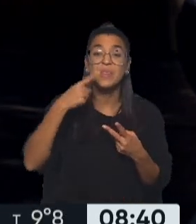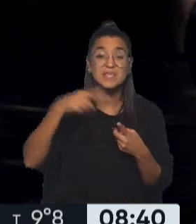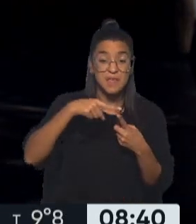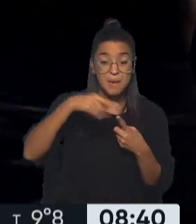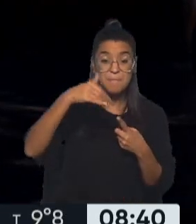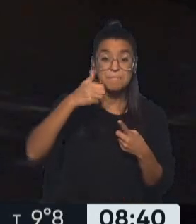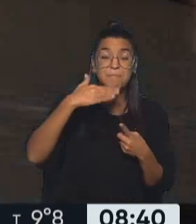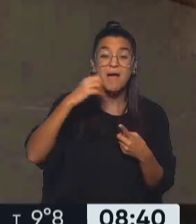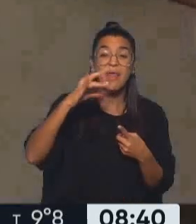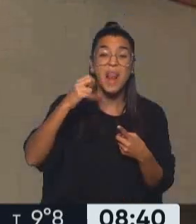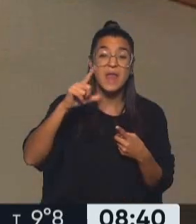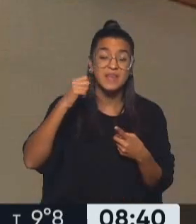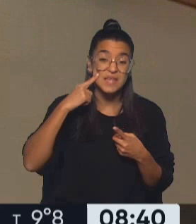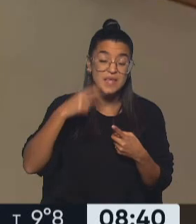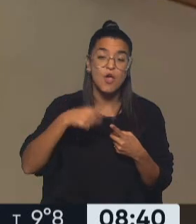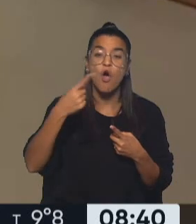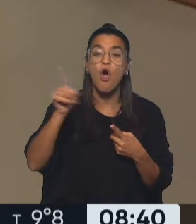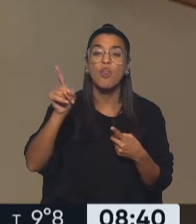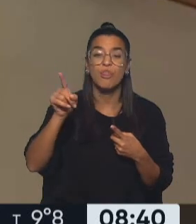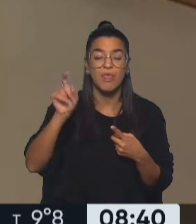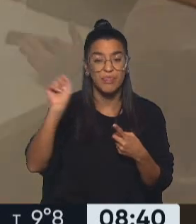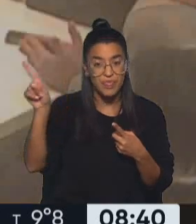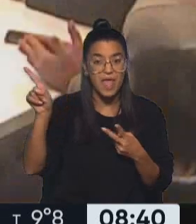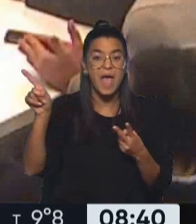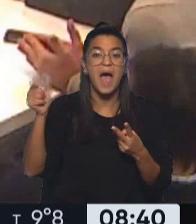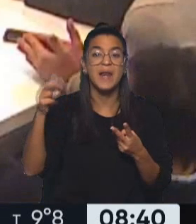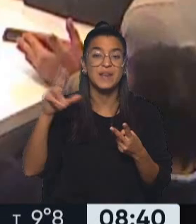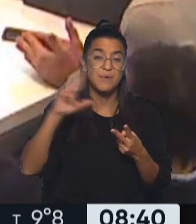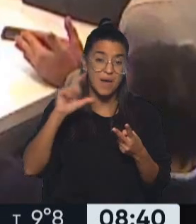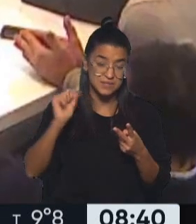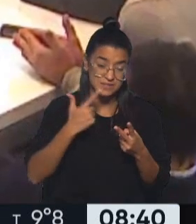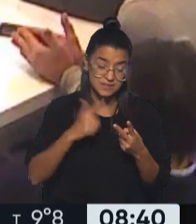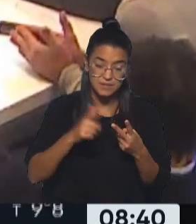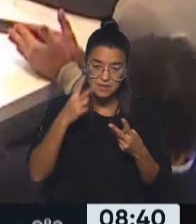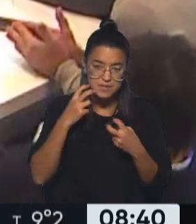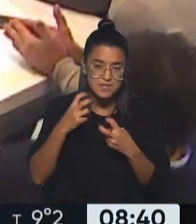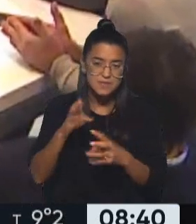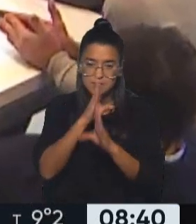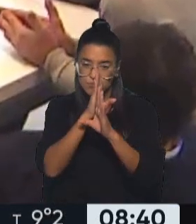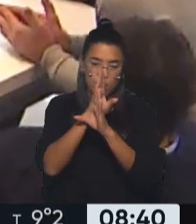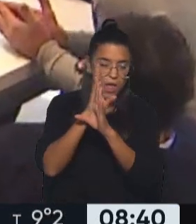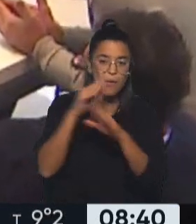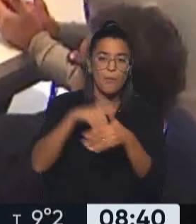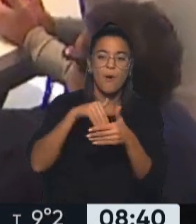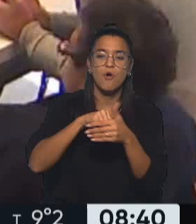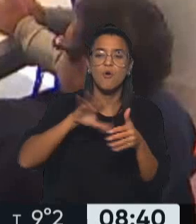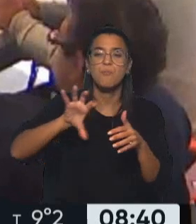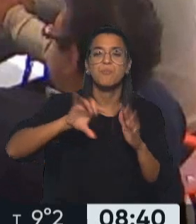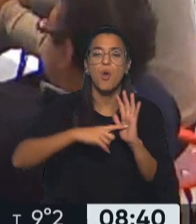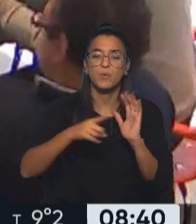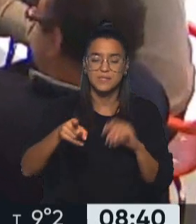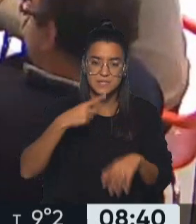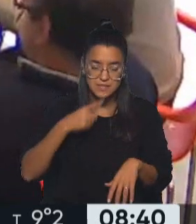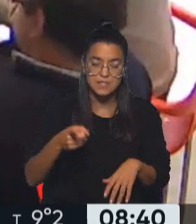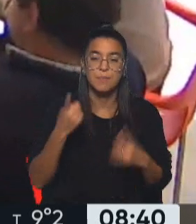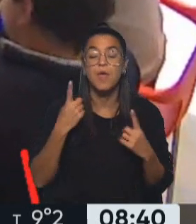le retransmitió una orden de Rivas de llevar adelante ese espionaje en el Banco de la Provincia de Buenos Aires. Hay que tomar en